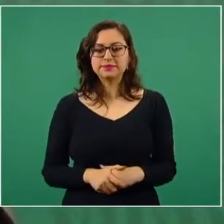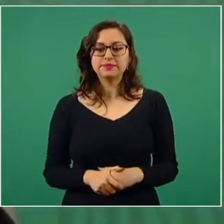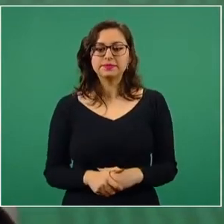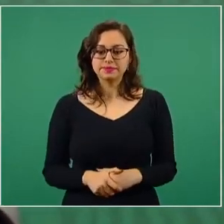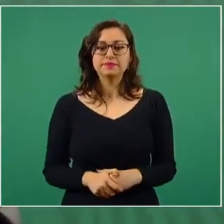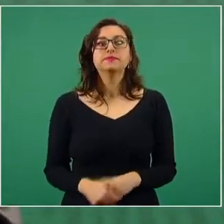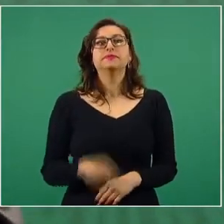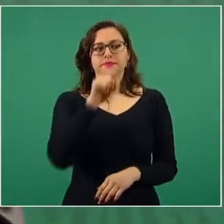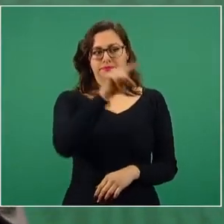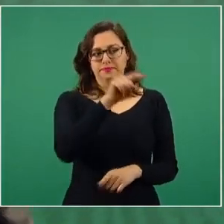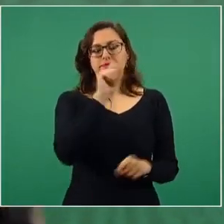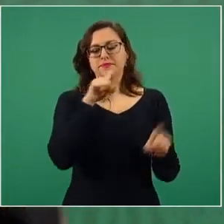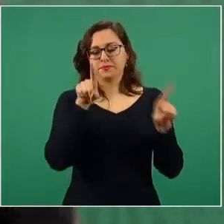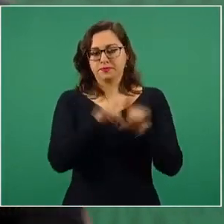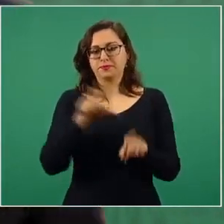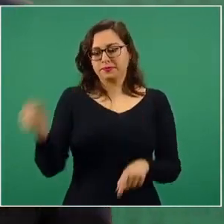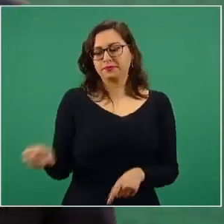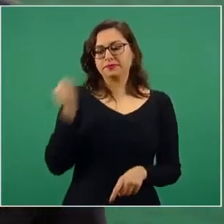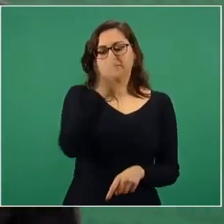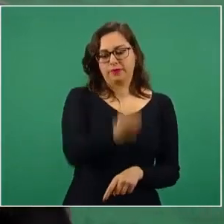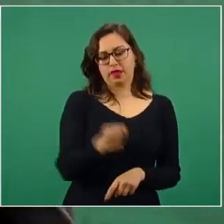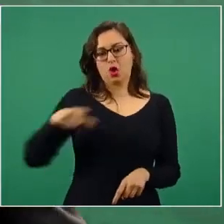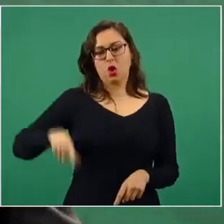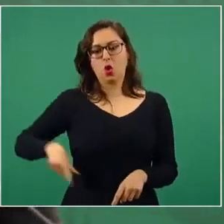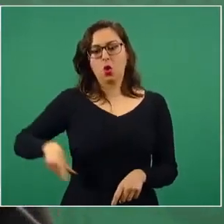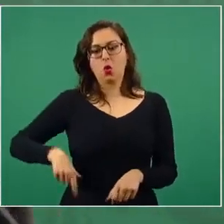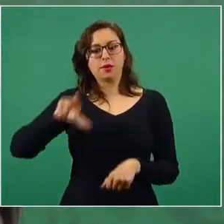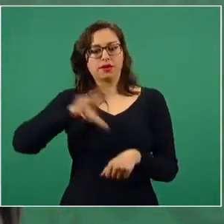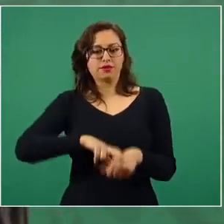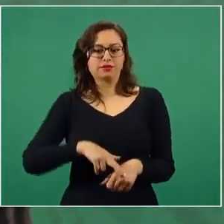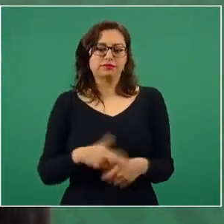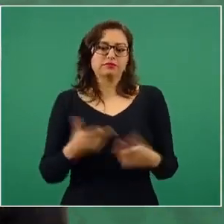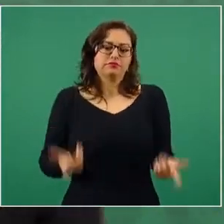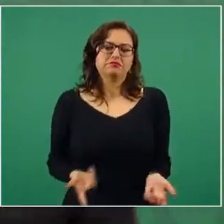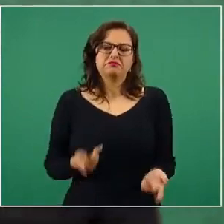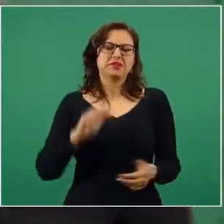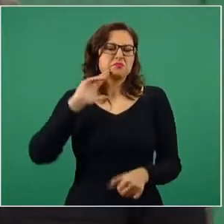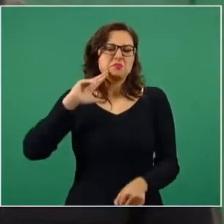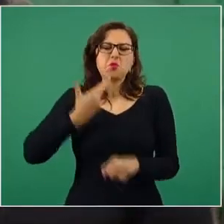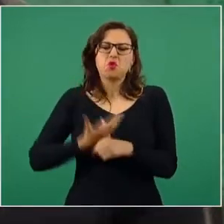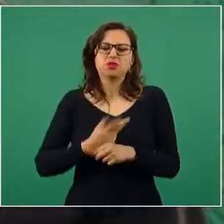Entonces va a haber un gobernador, porque necesitamos que haya